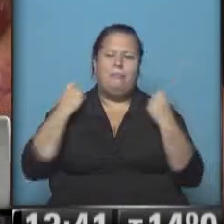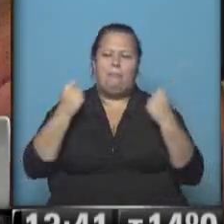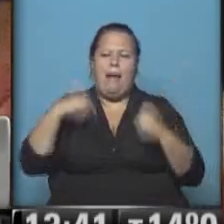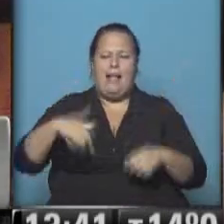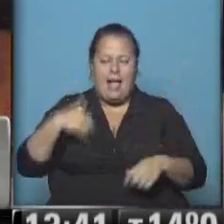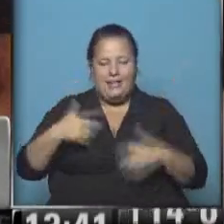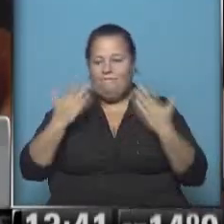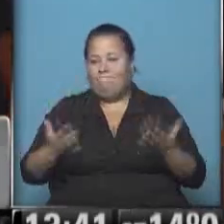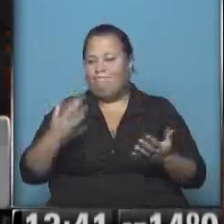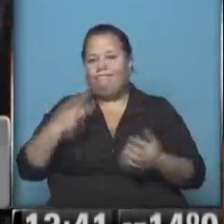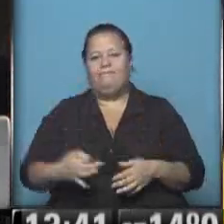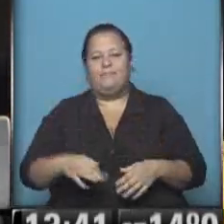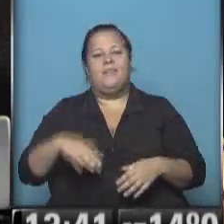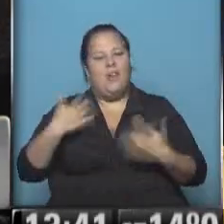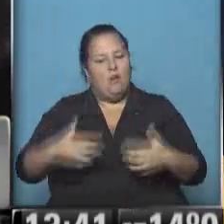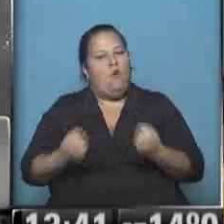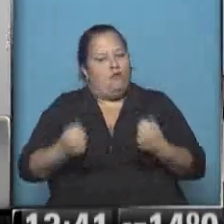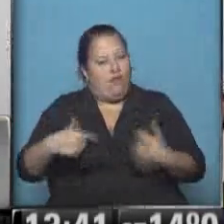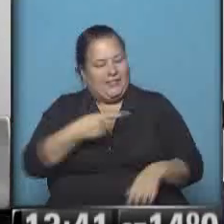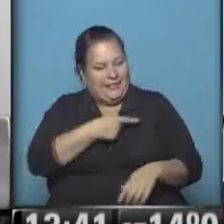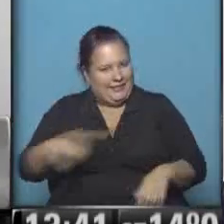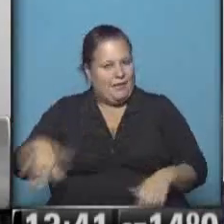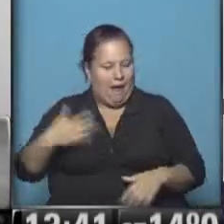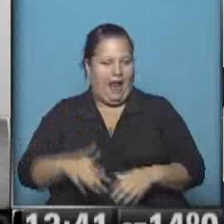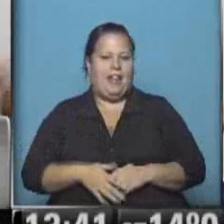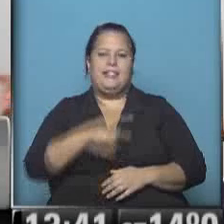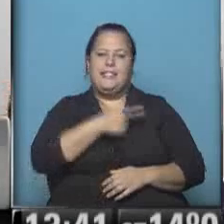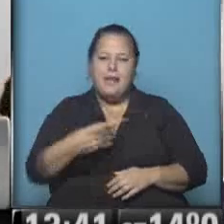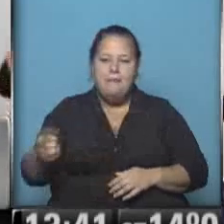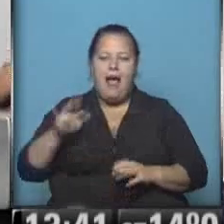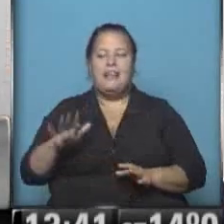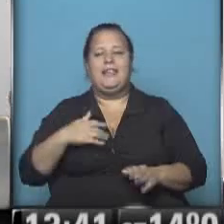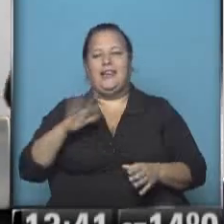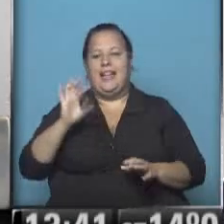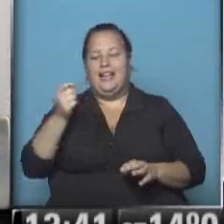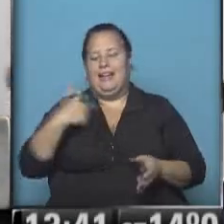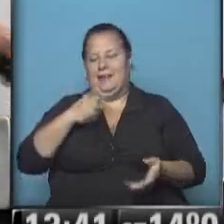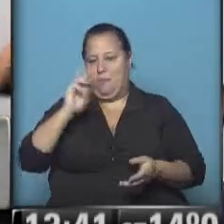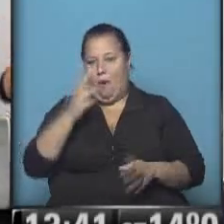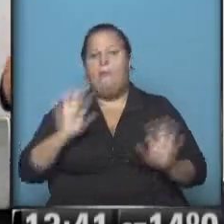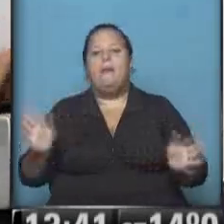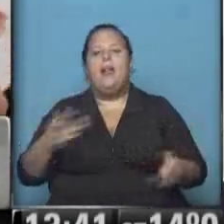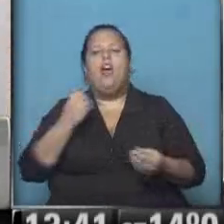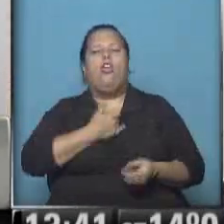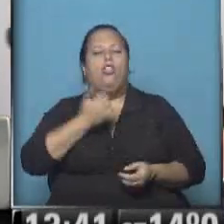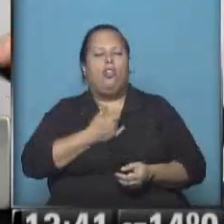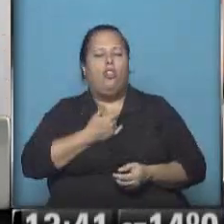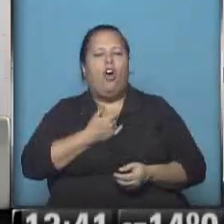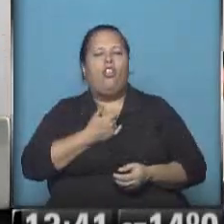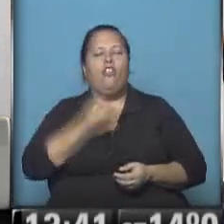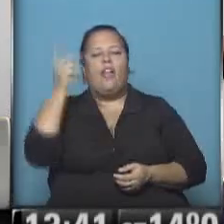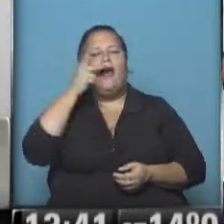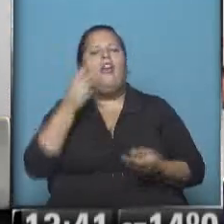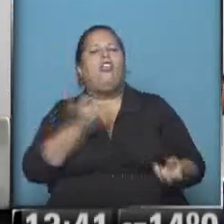patriotas. Así que fue todo muy fuerte la semana. No, otra semana más, así me liquidan, creo, pero... Presidenta, ¿dónde está Néstor